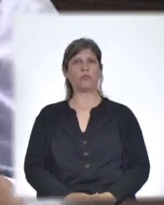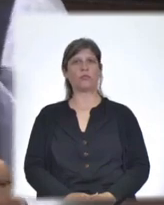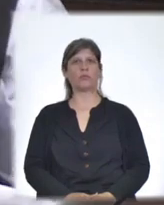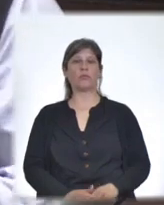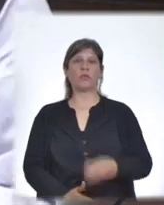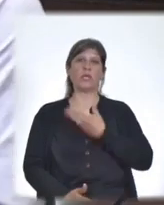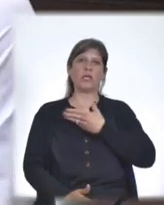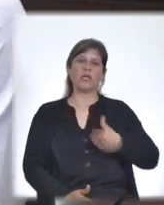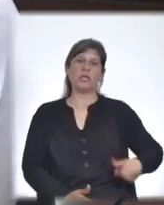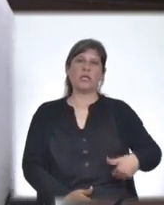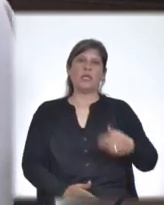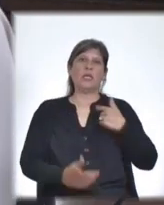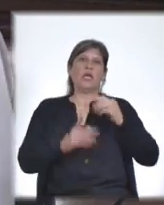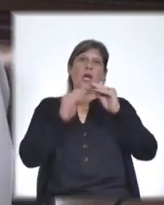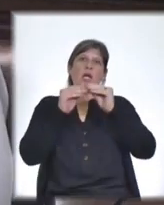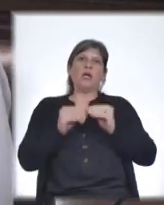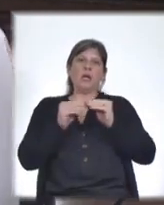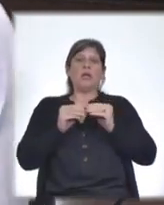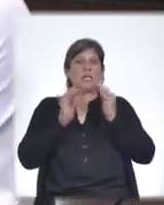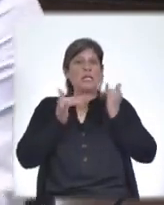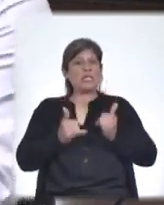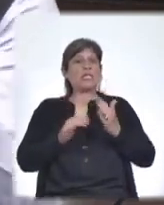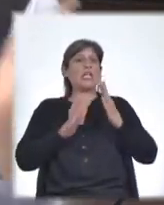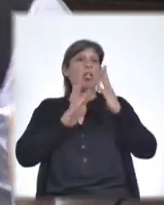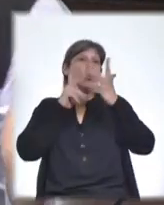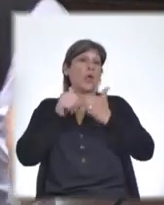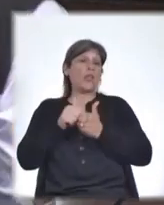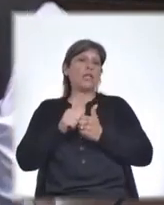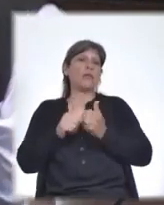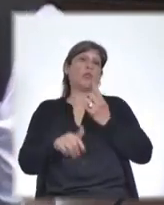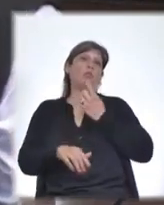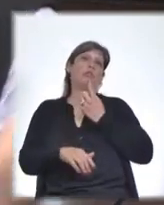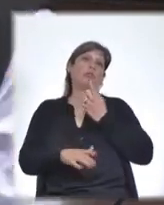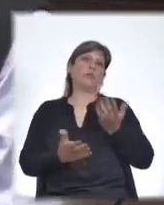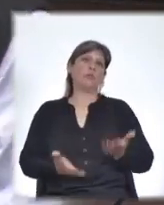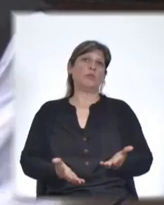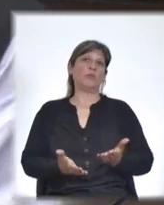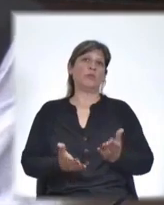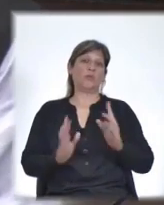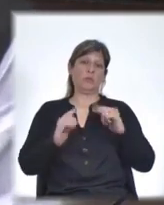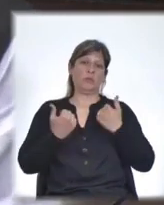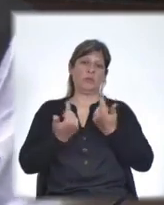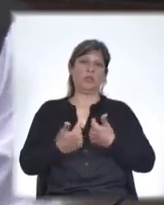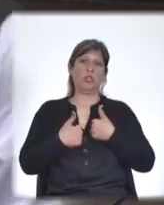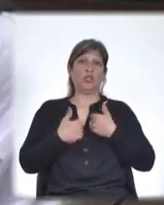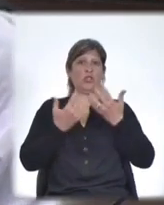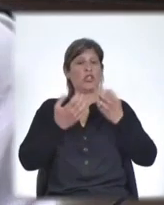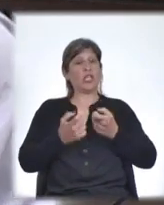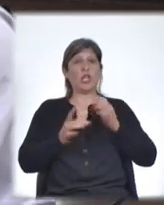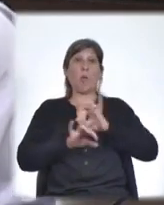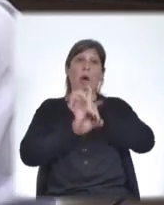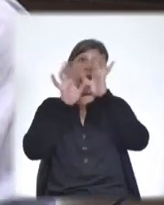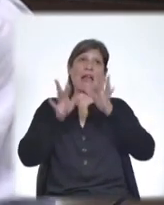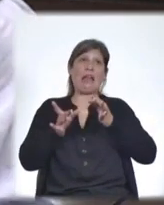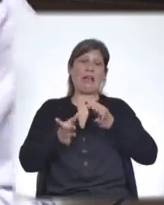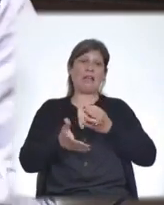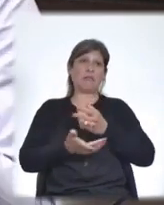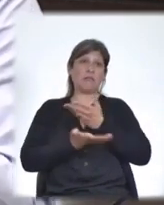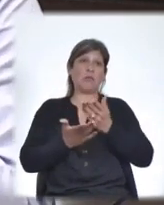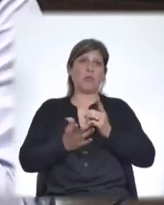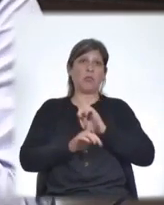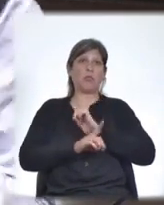Señor presidente, el presupuesto tiene un ordenamiento político que nosotros lo queremos explicitar porque no lo